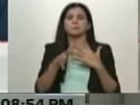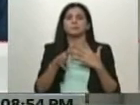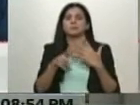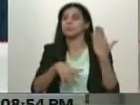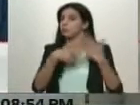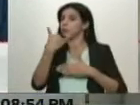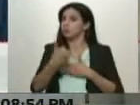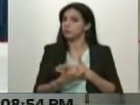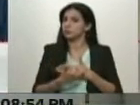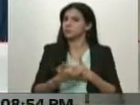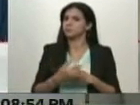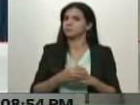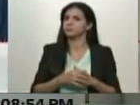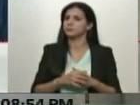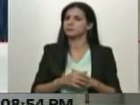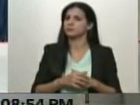son,